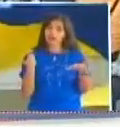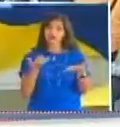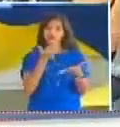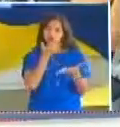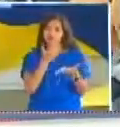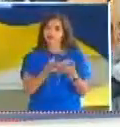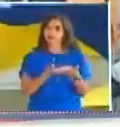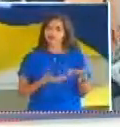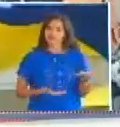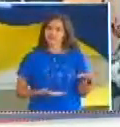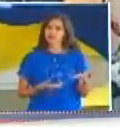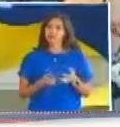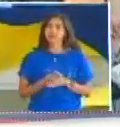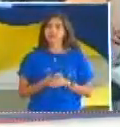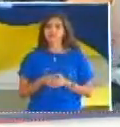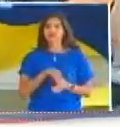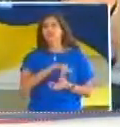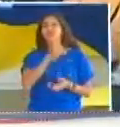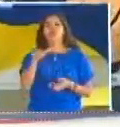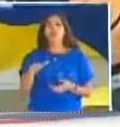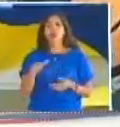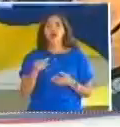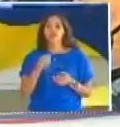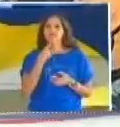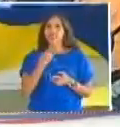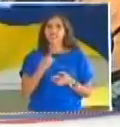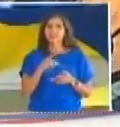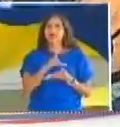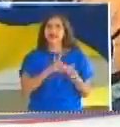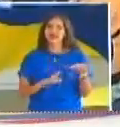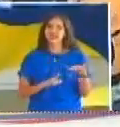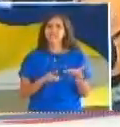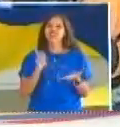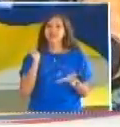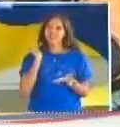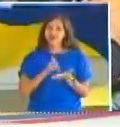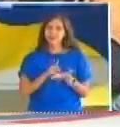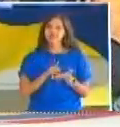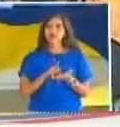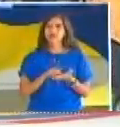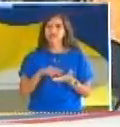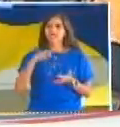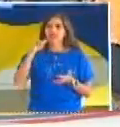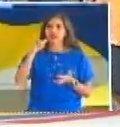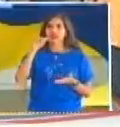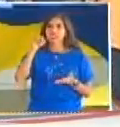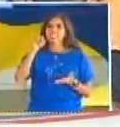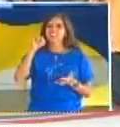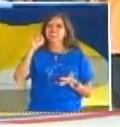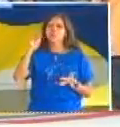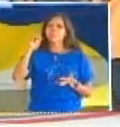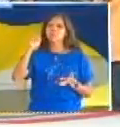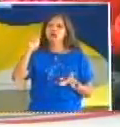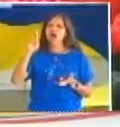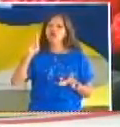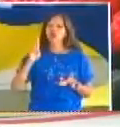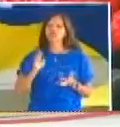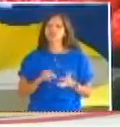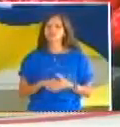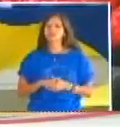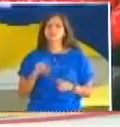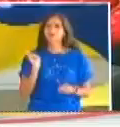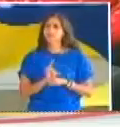pasan. Igualmente dice la lista que debe estar Isimar Chaguán.